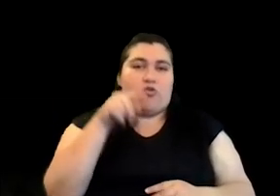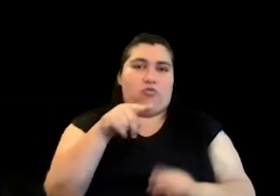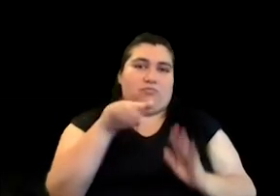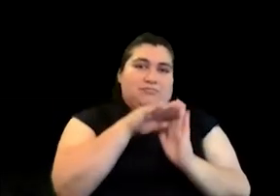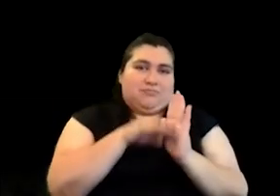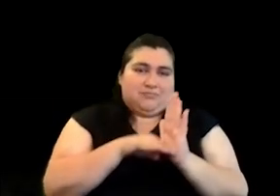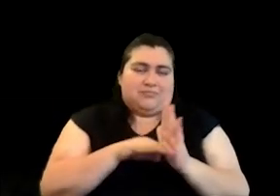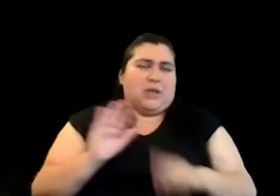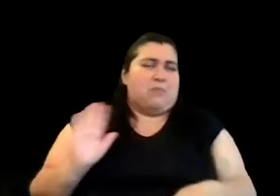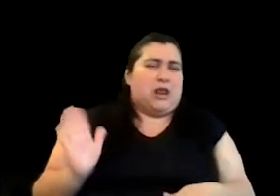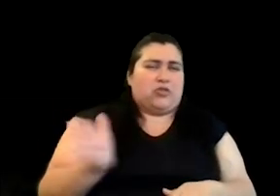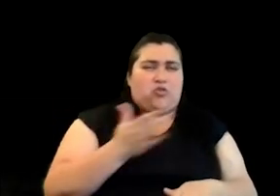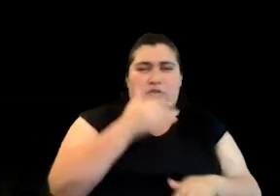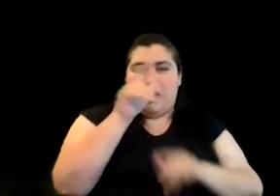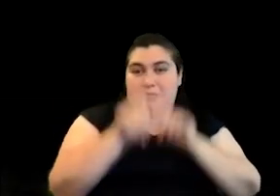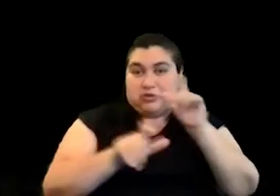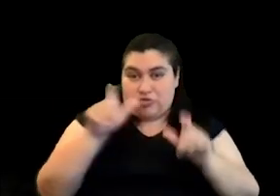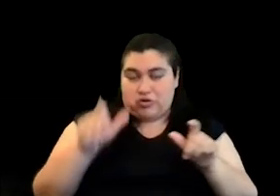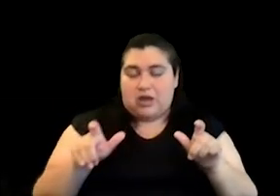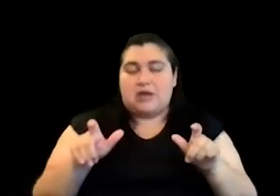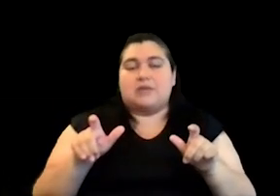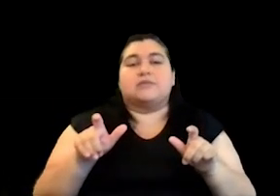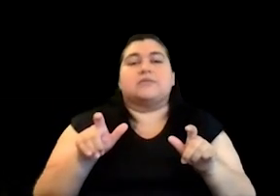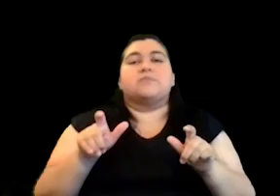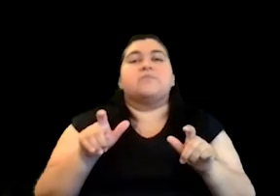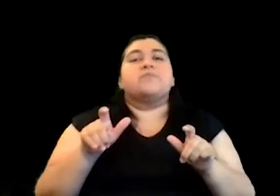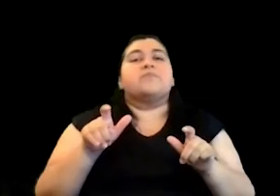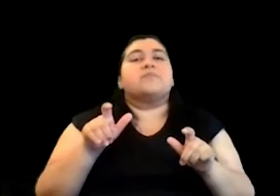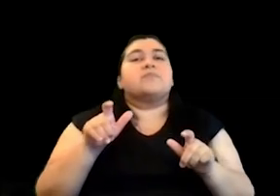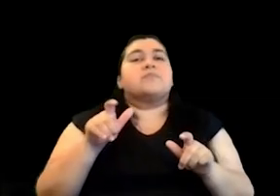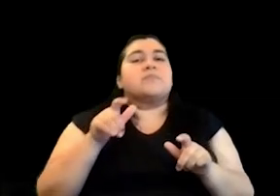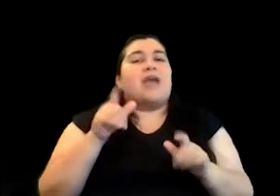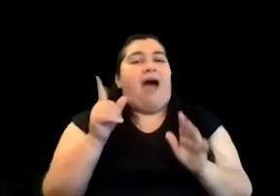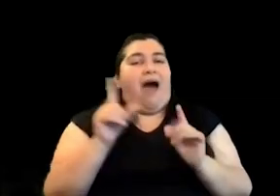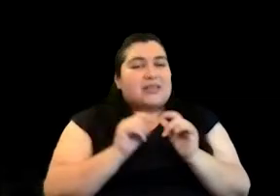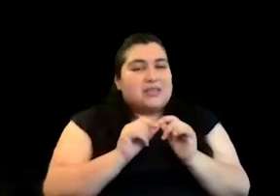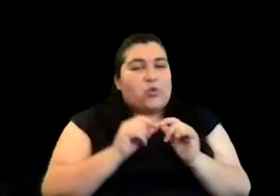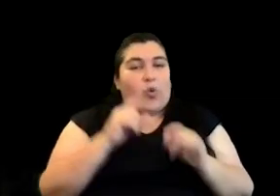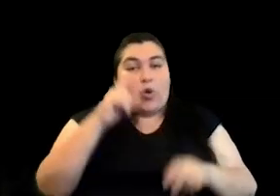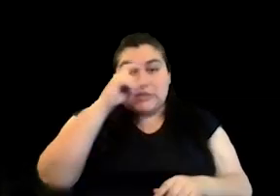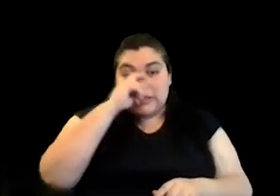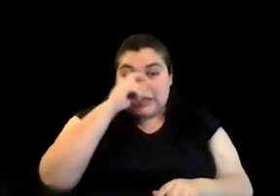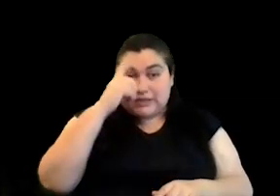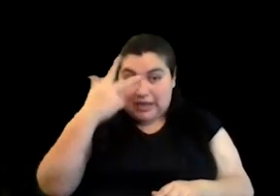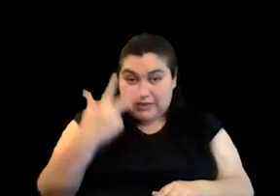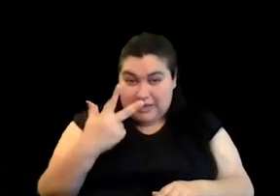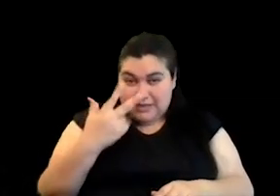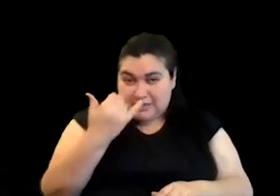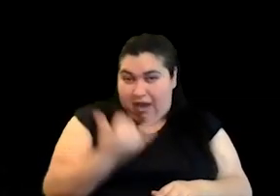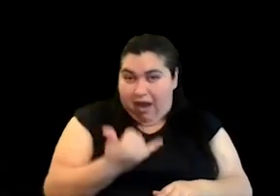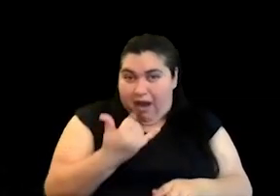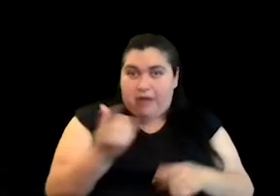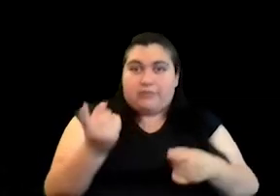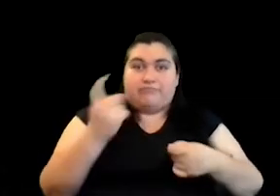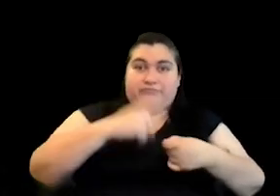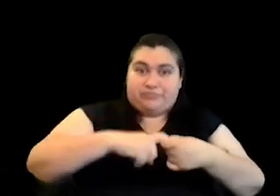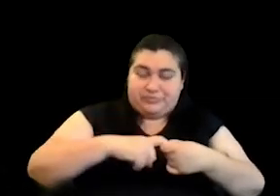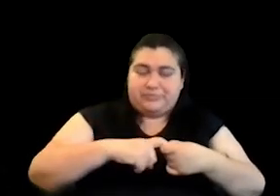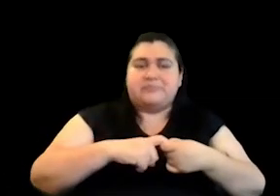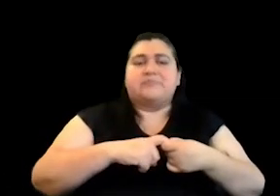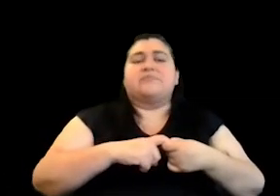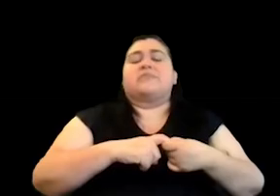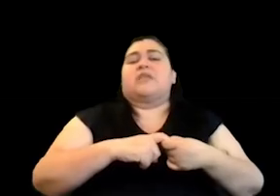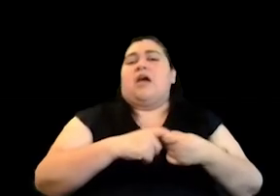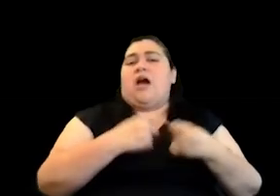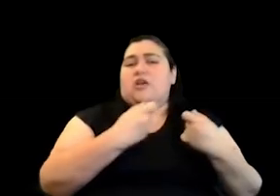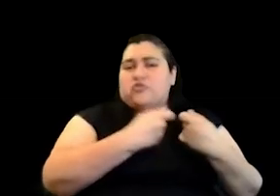todo contribuyente que se encuentre comprendido en el artículo 73, es decir, sociedades de capital,